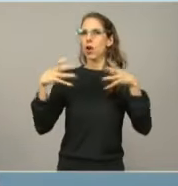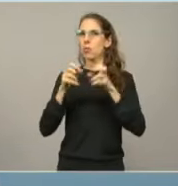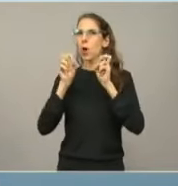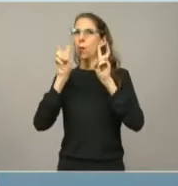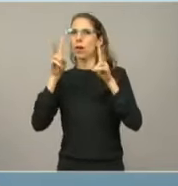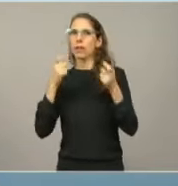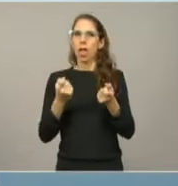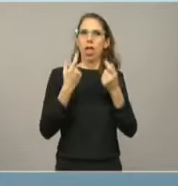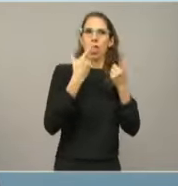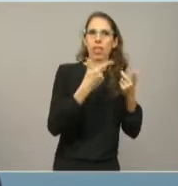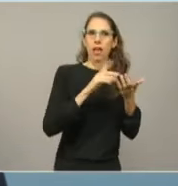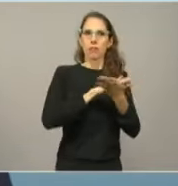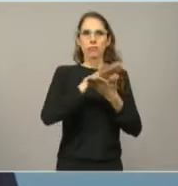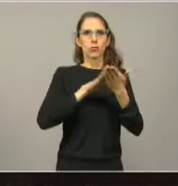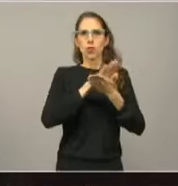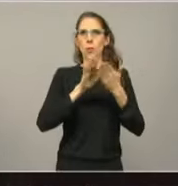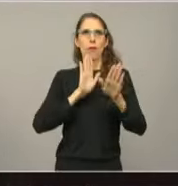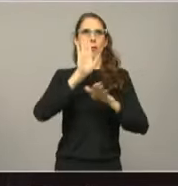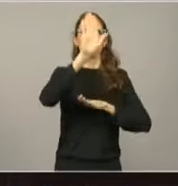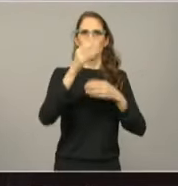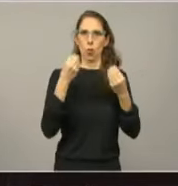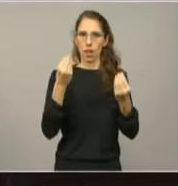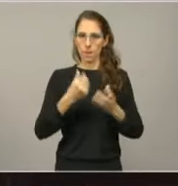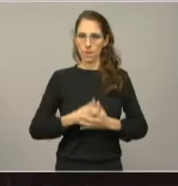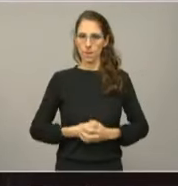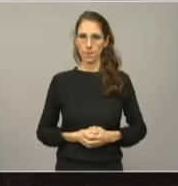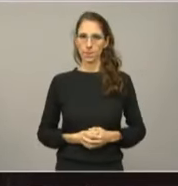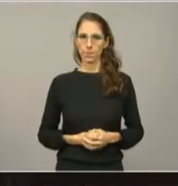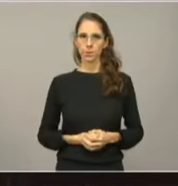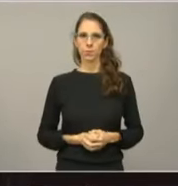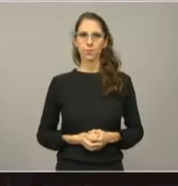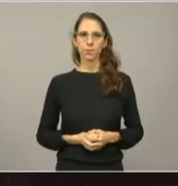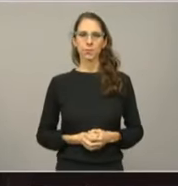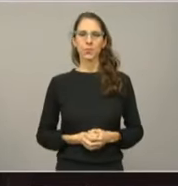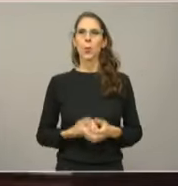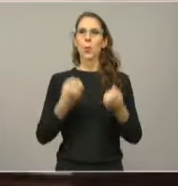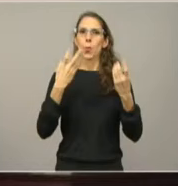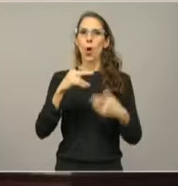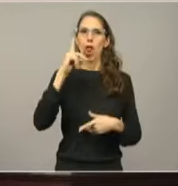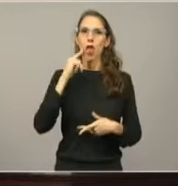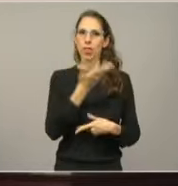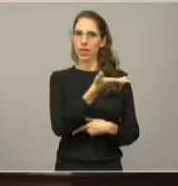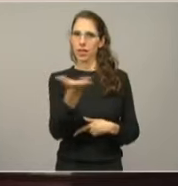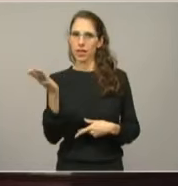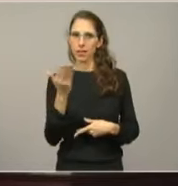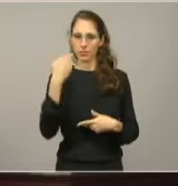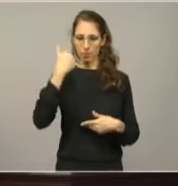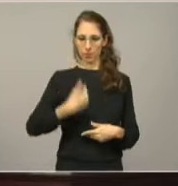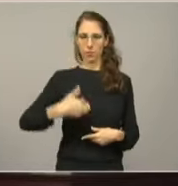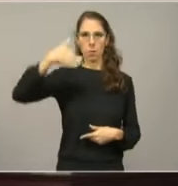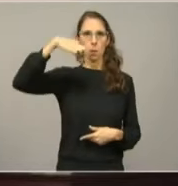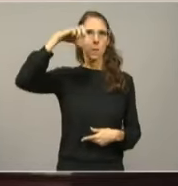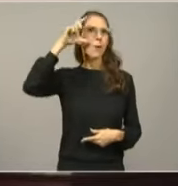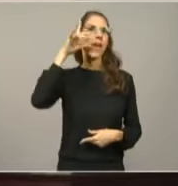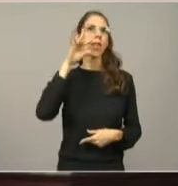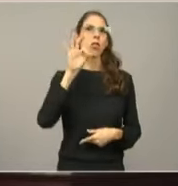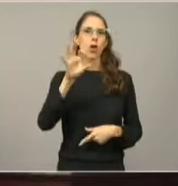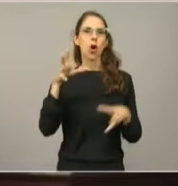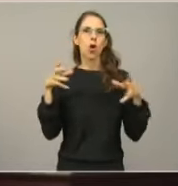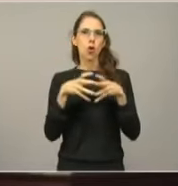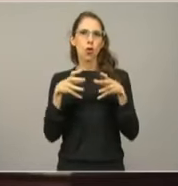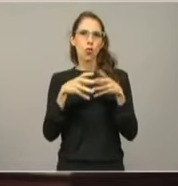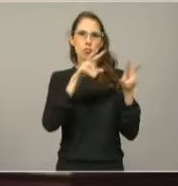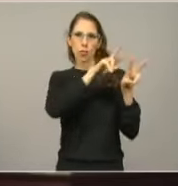una salida a esta situación que es tan difícil Buenos días ministros Pedro Domínguez de La otra cara punto